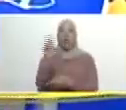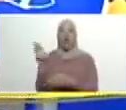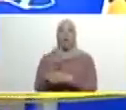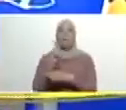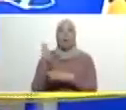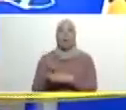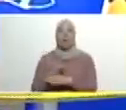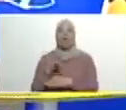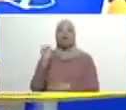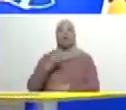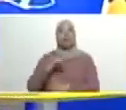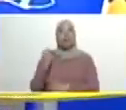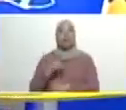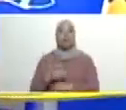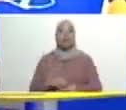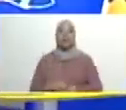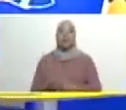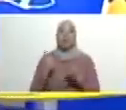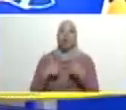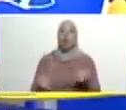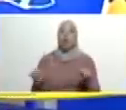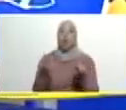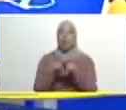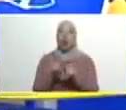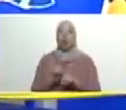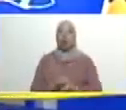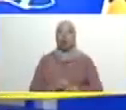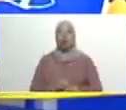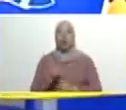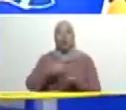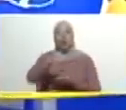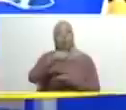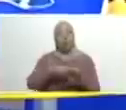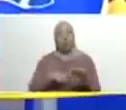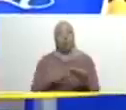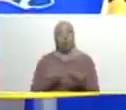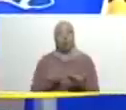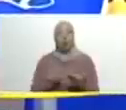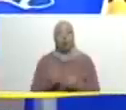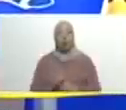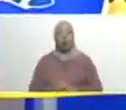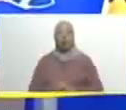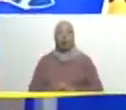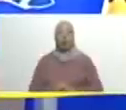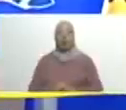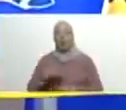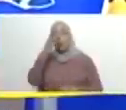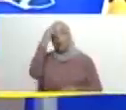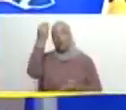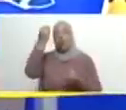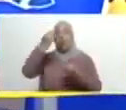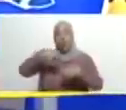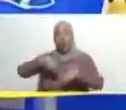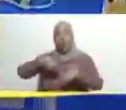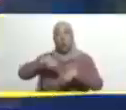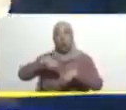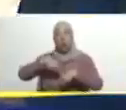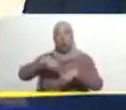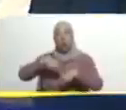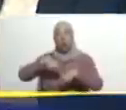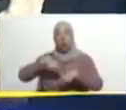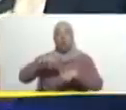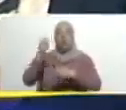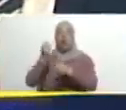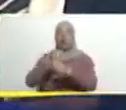cumplirla. Igualmente, hemos firmado un acuerdo para